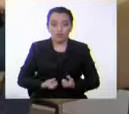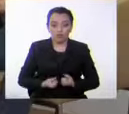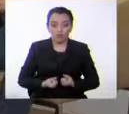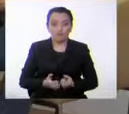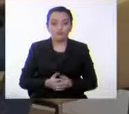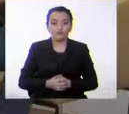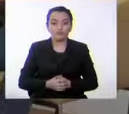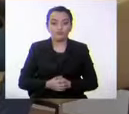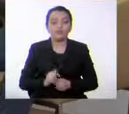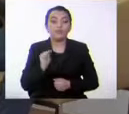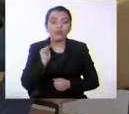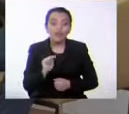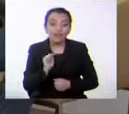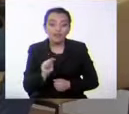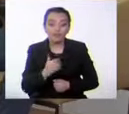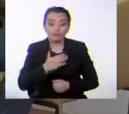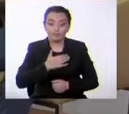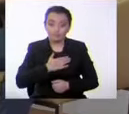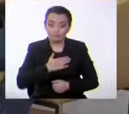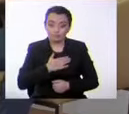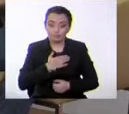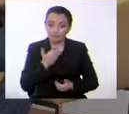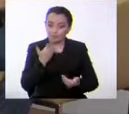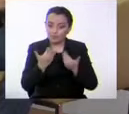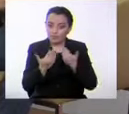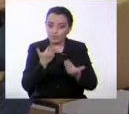Bueno, ahí lo teníamos, esa definición o esas